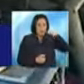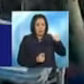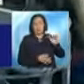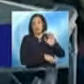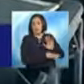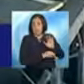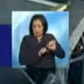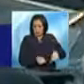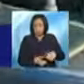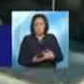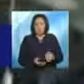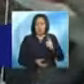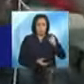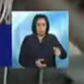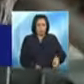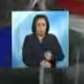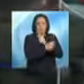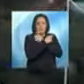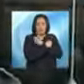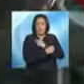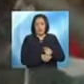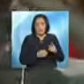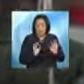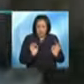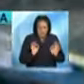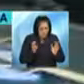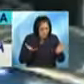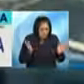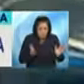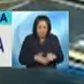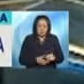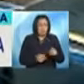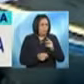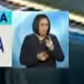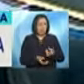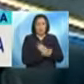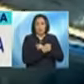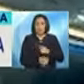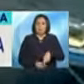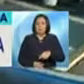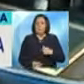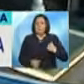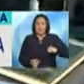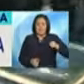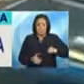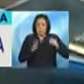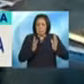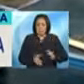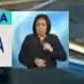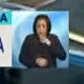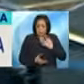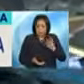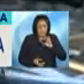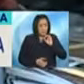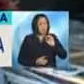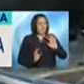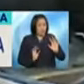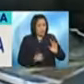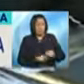recién. He recibido una frazada y una colchita. Nada más he recibido. Y a la señorita alcaldesa le digo... Dice que según